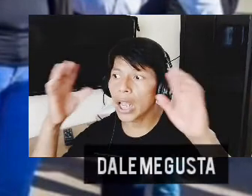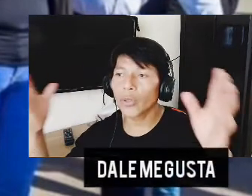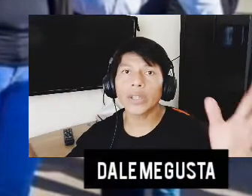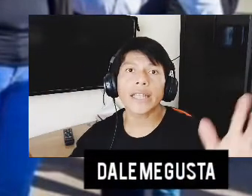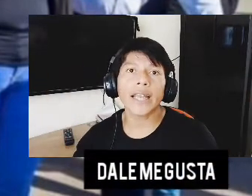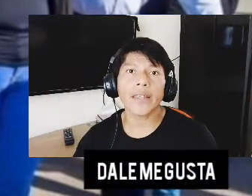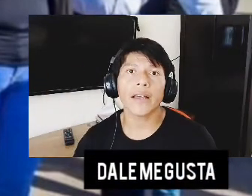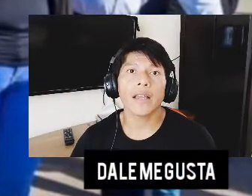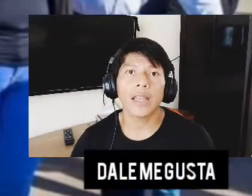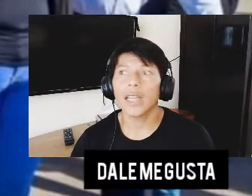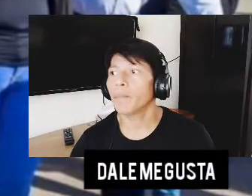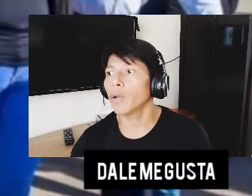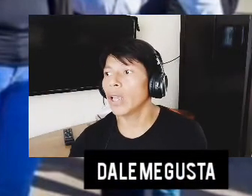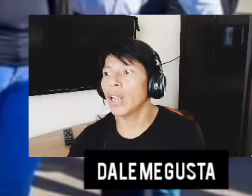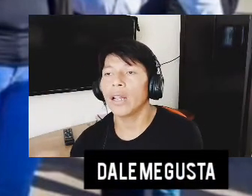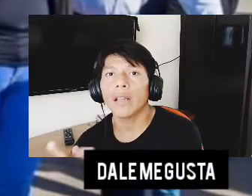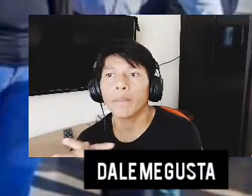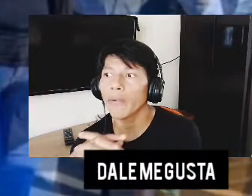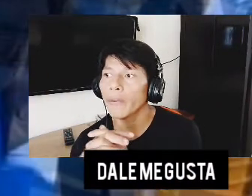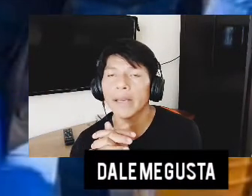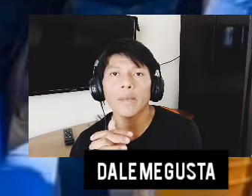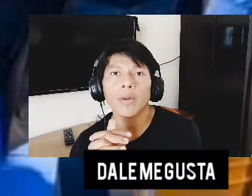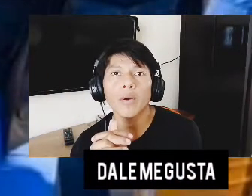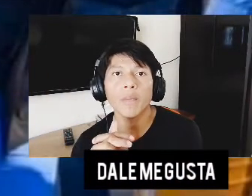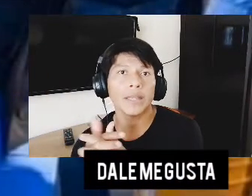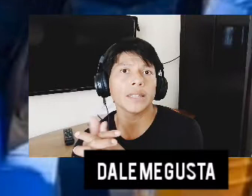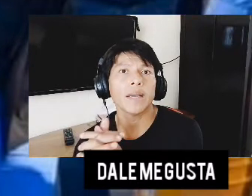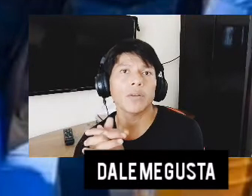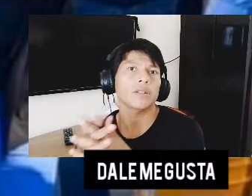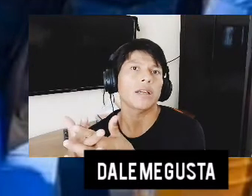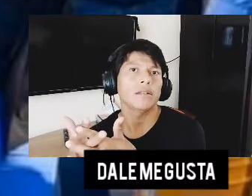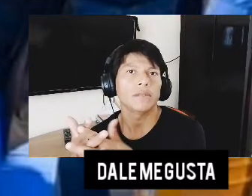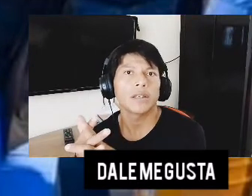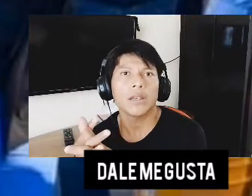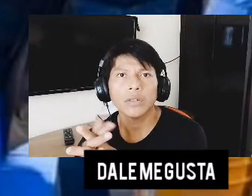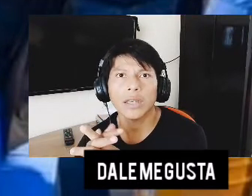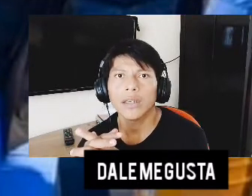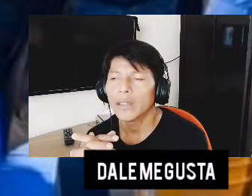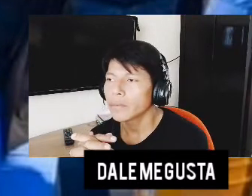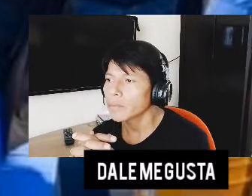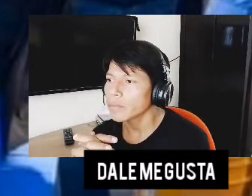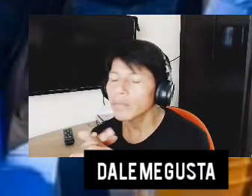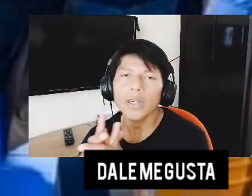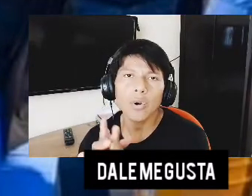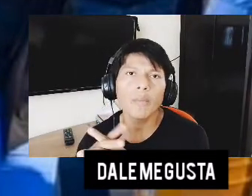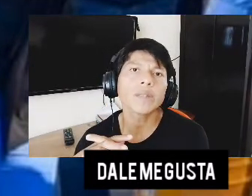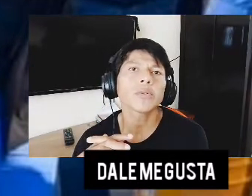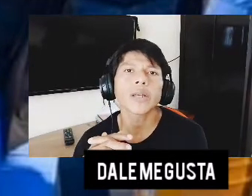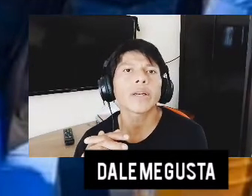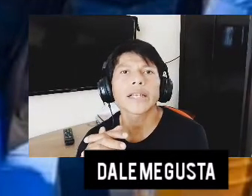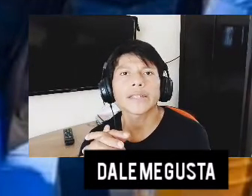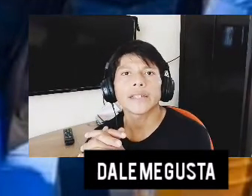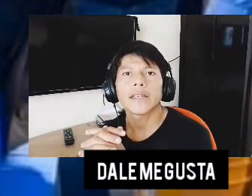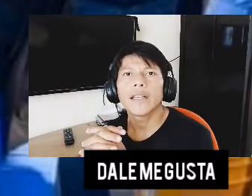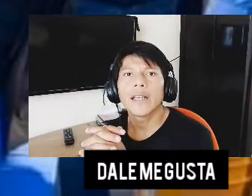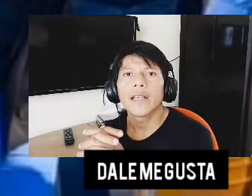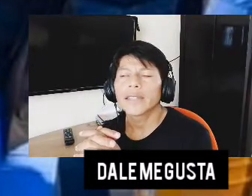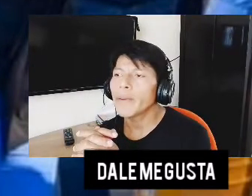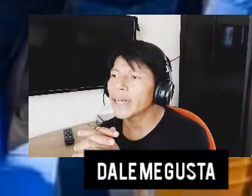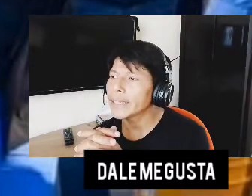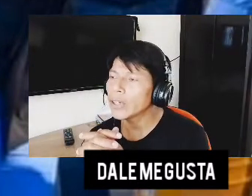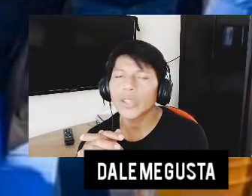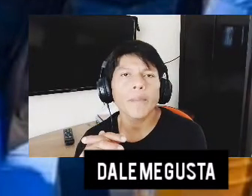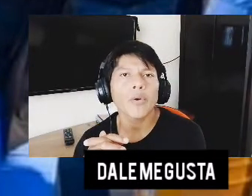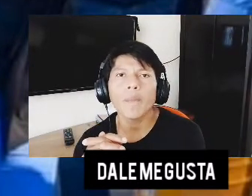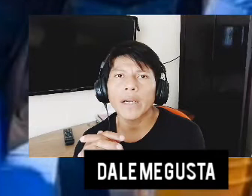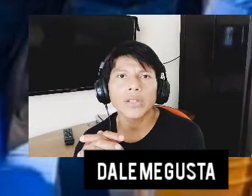¡Chin! No hice nada, el profe me reprobó porque es malo. O sea, ¿qué onda? Lo mismo Samuel García.